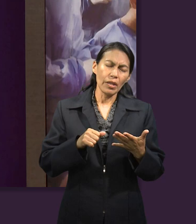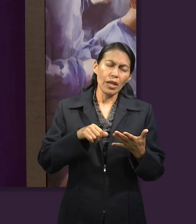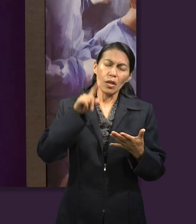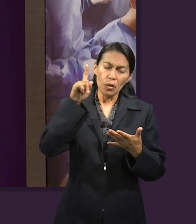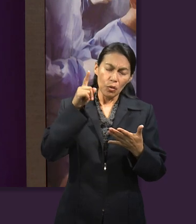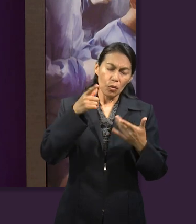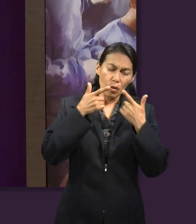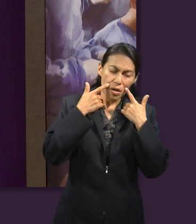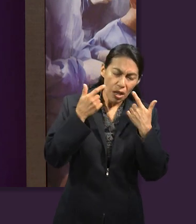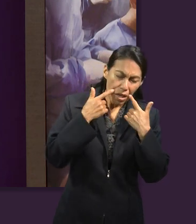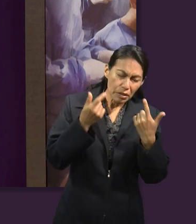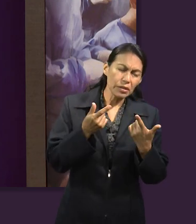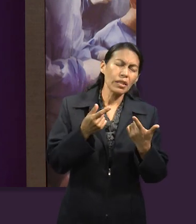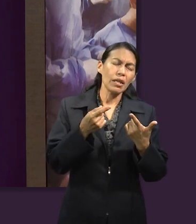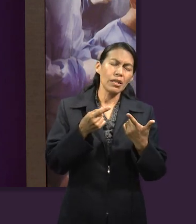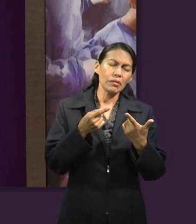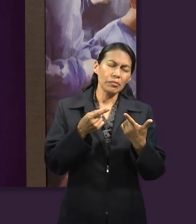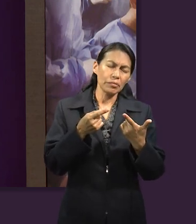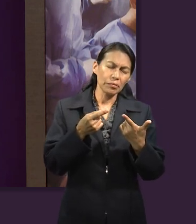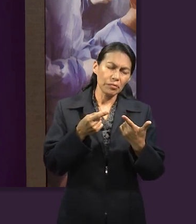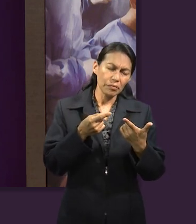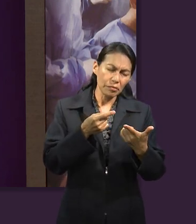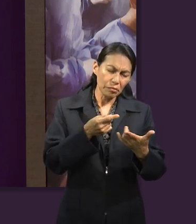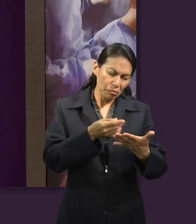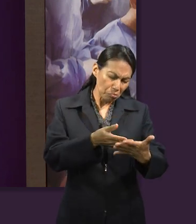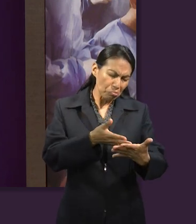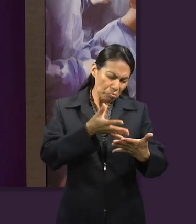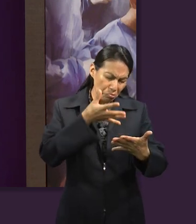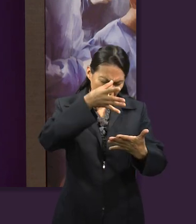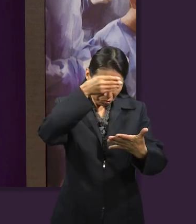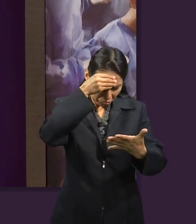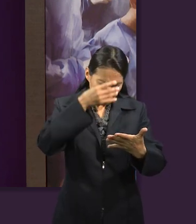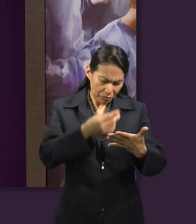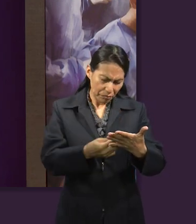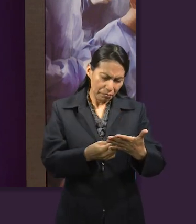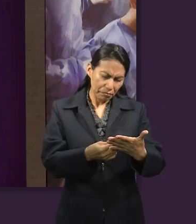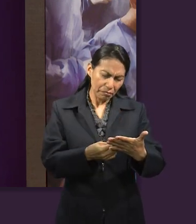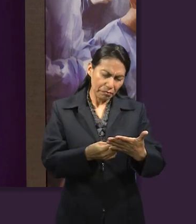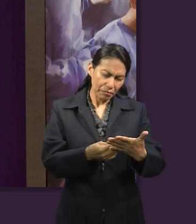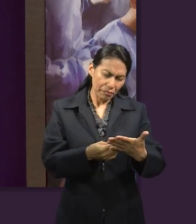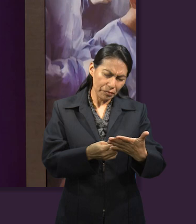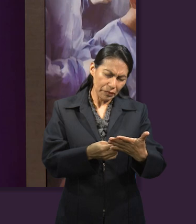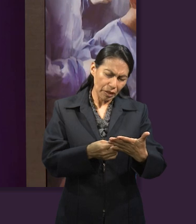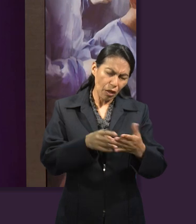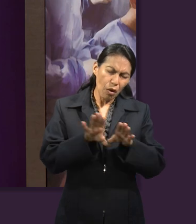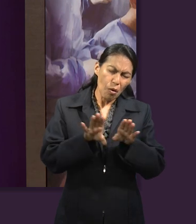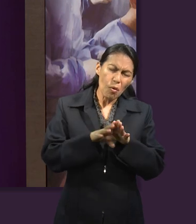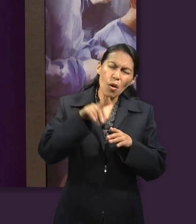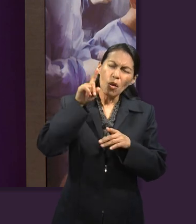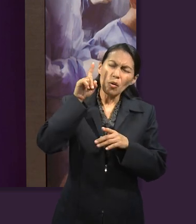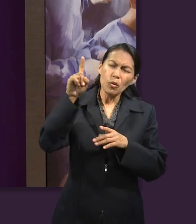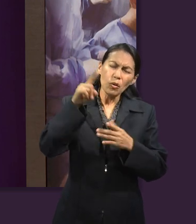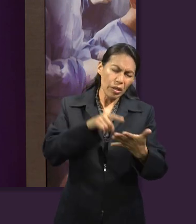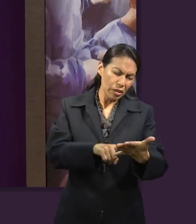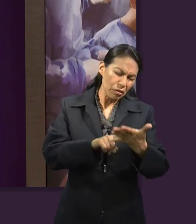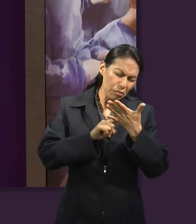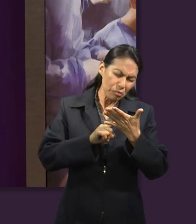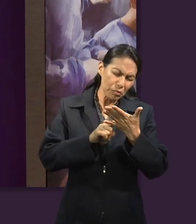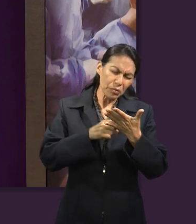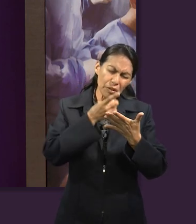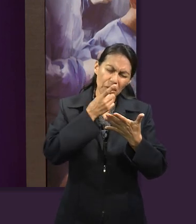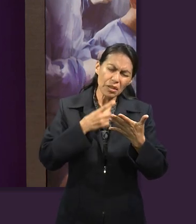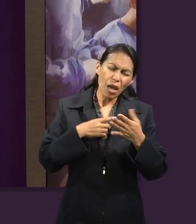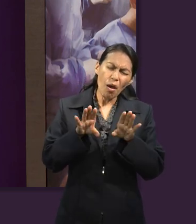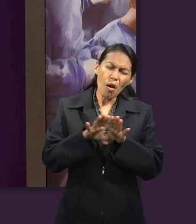manifiestas tu gracia manifiestas sobre todo la provisión que tú has hecho de la